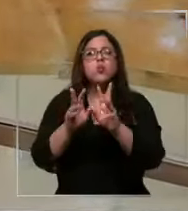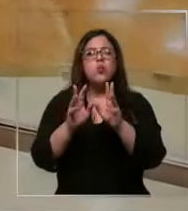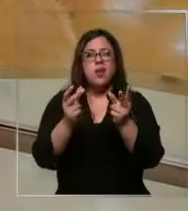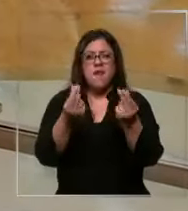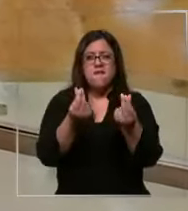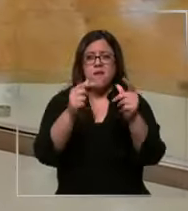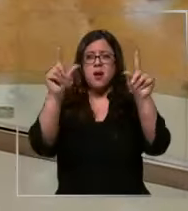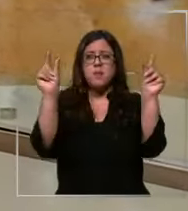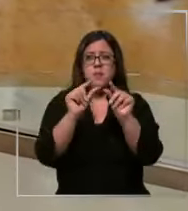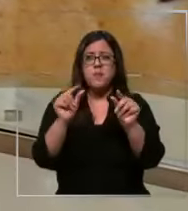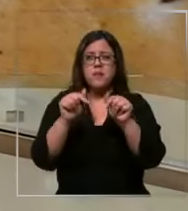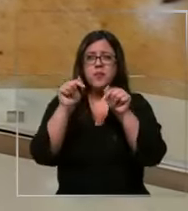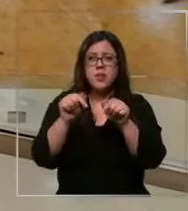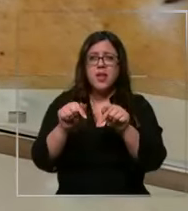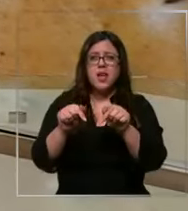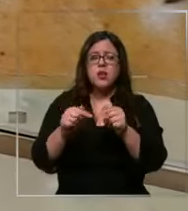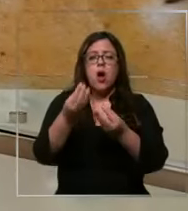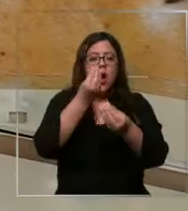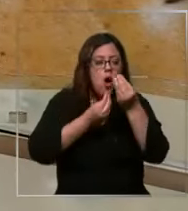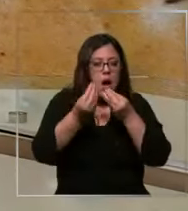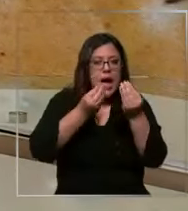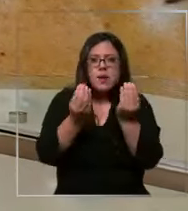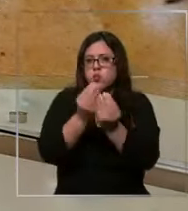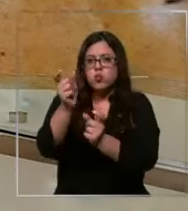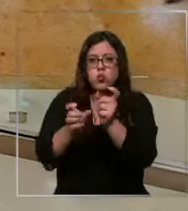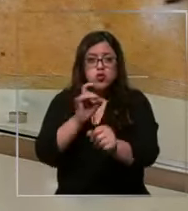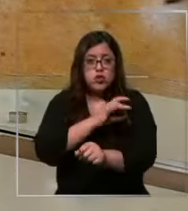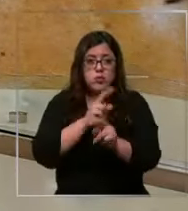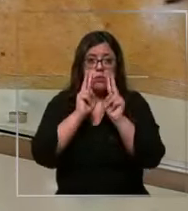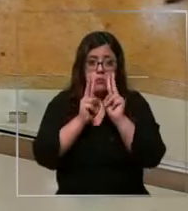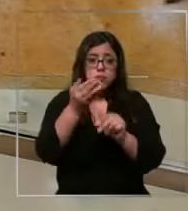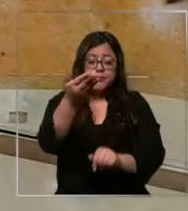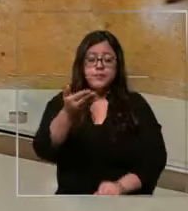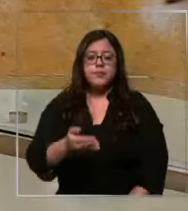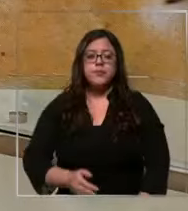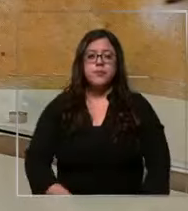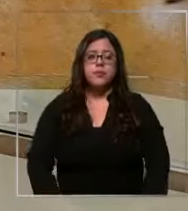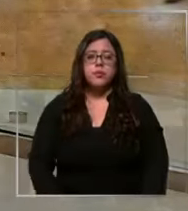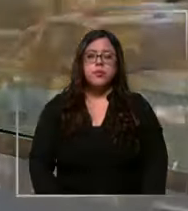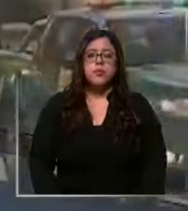más bajos de este alimento tan consumido por los chilenos? Acá se lo contamos.